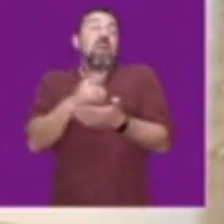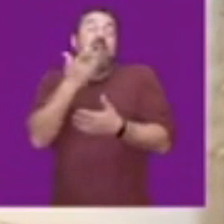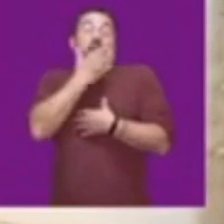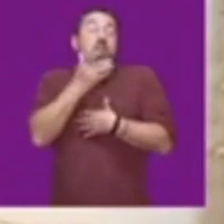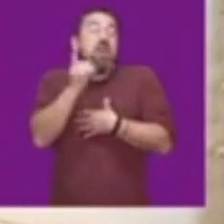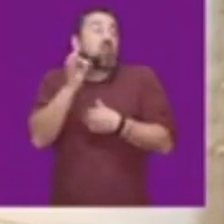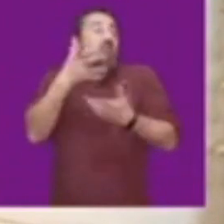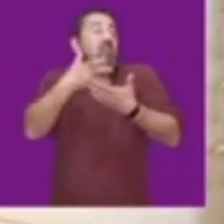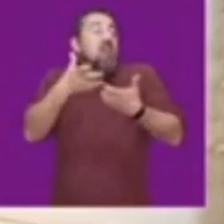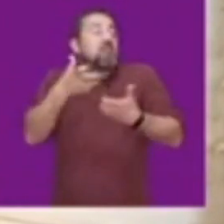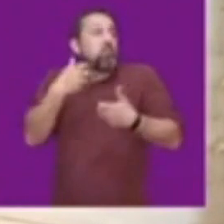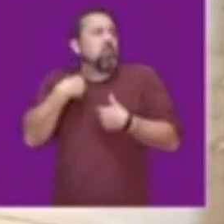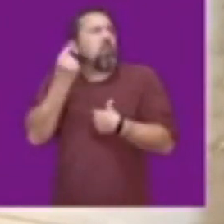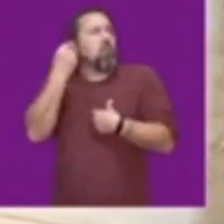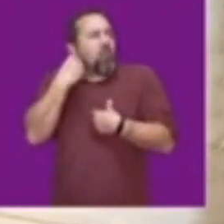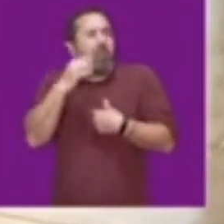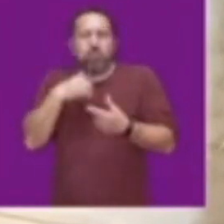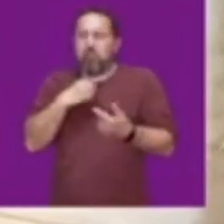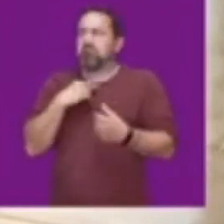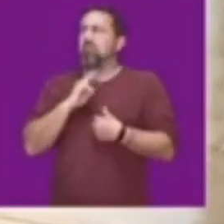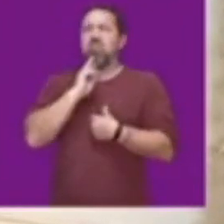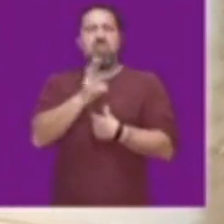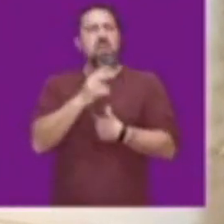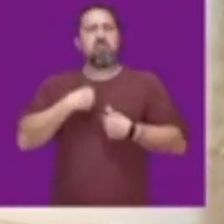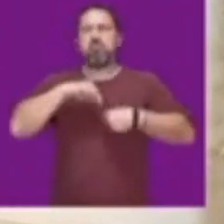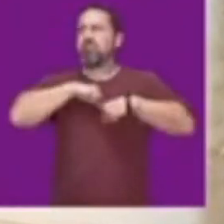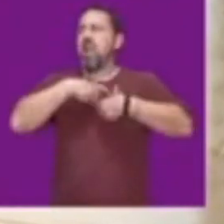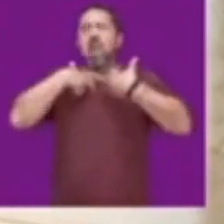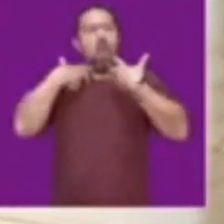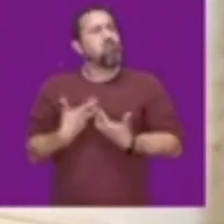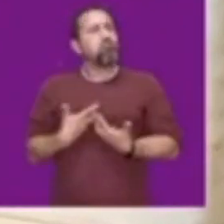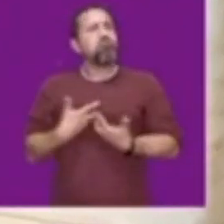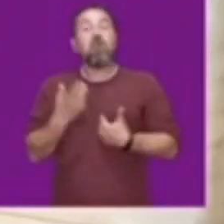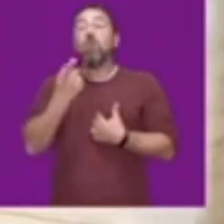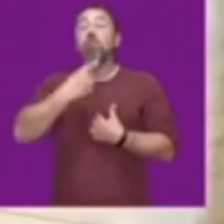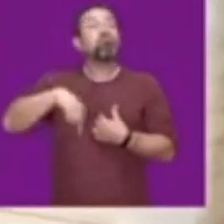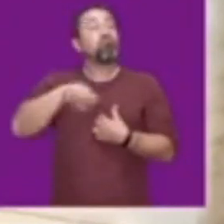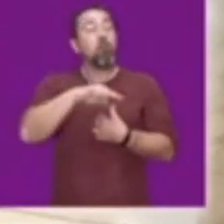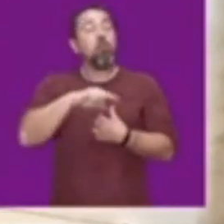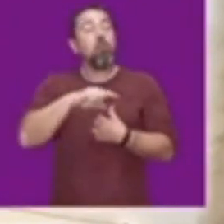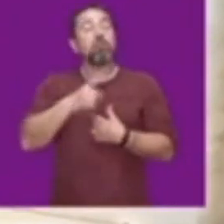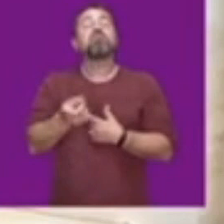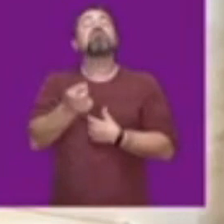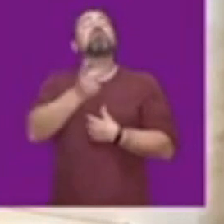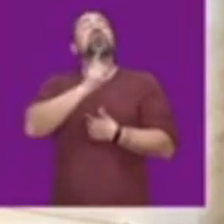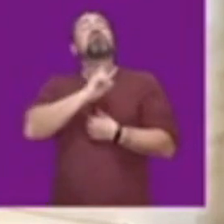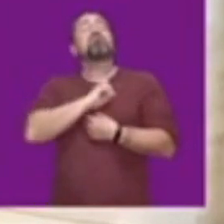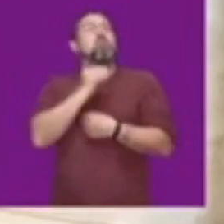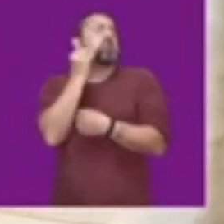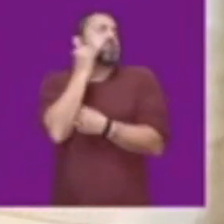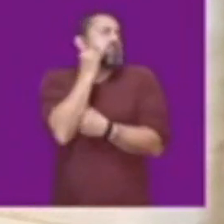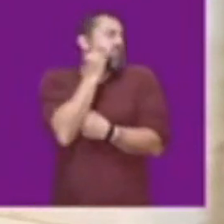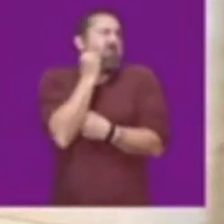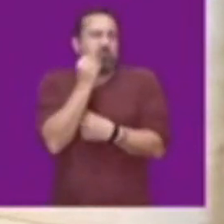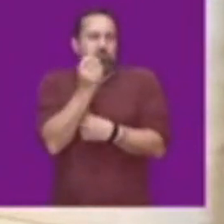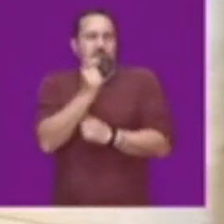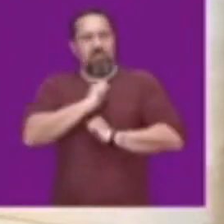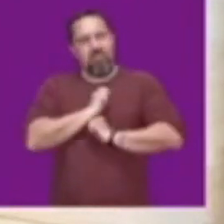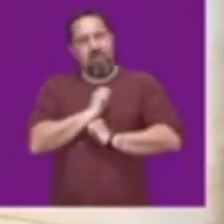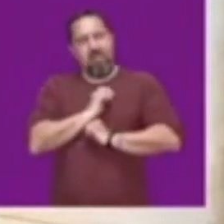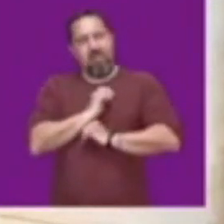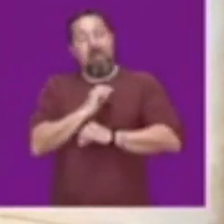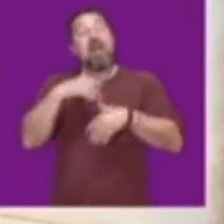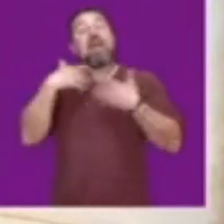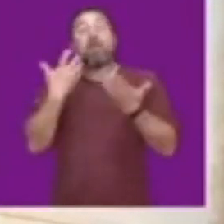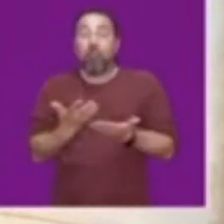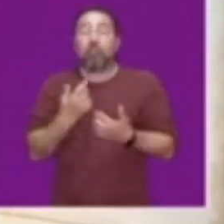día en el cole, pero después de decirla y quedarme tan a gusto, todos se acercan a darme un gran beso.